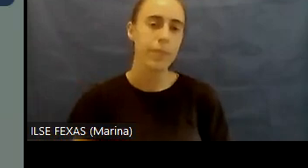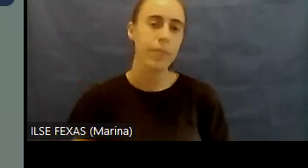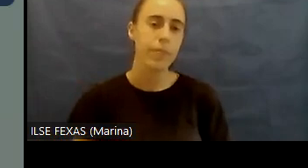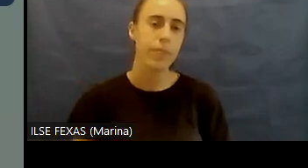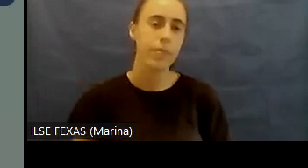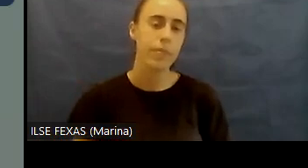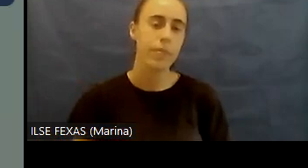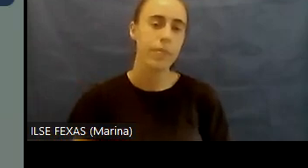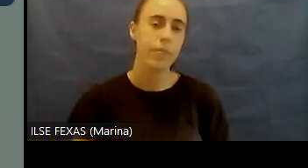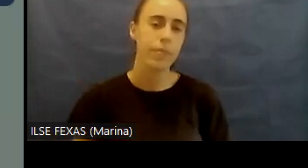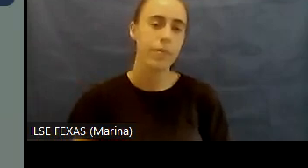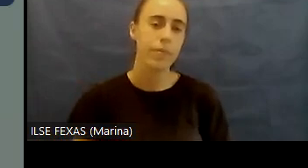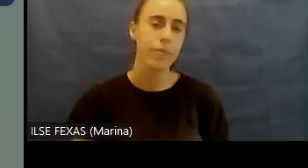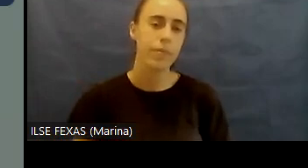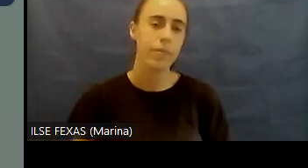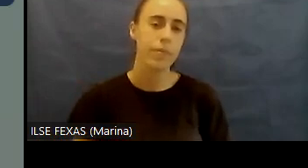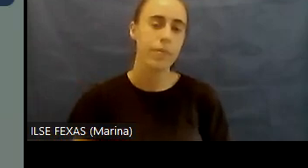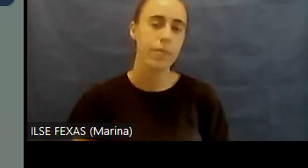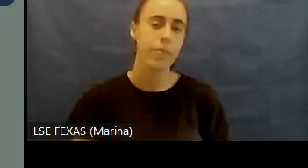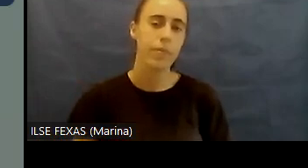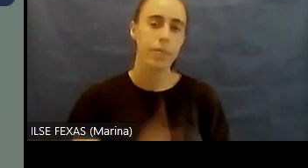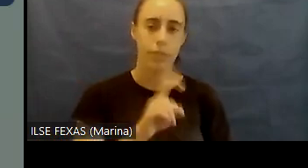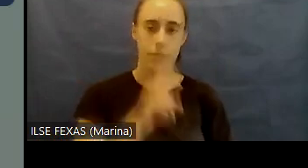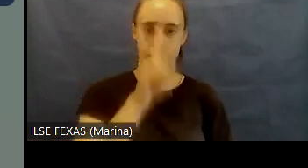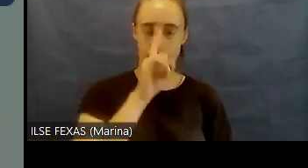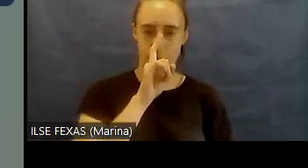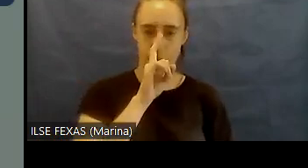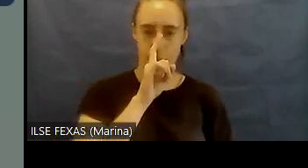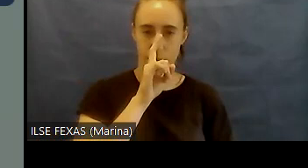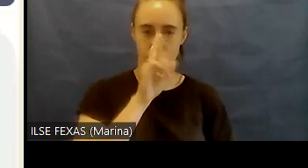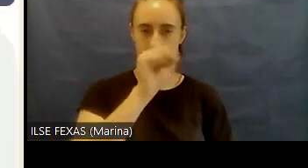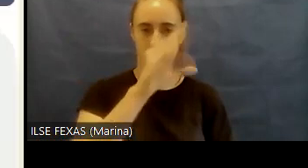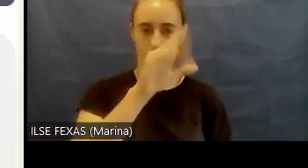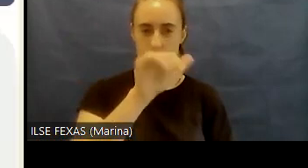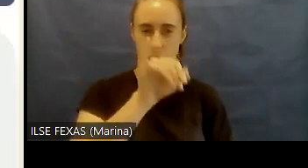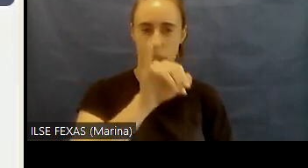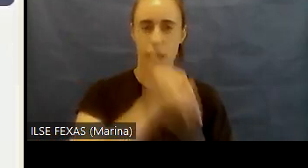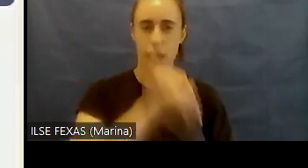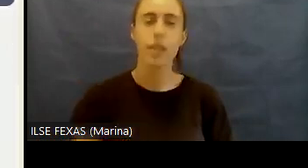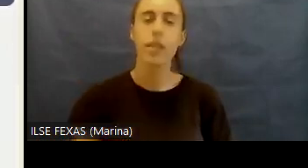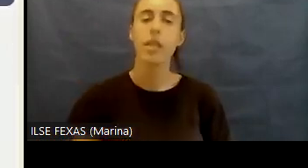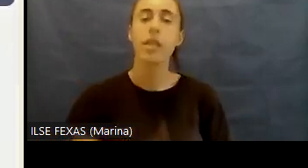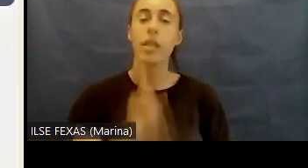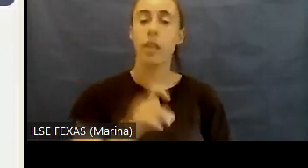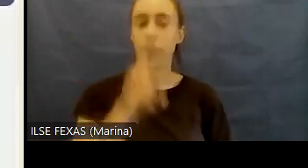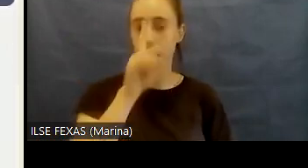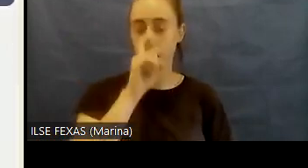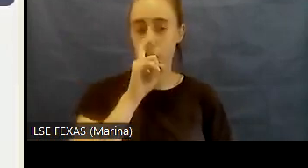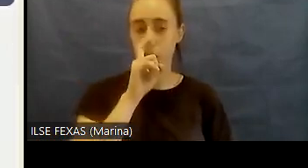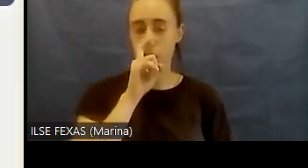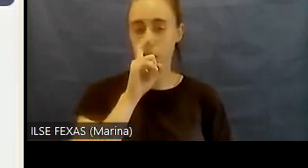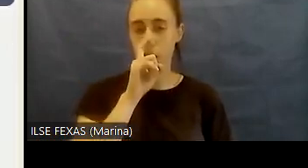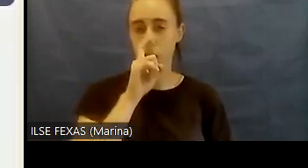Recordaros, eso sería también indicativo del Lasai. Recordaros que tenéis todos estos geles de aloe